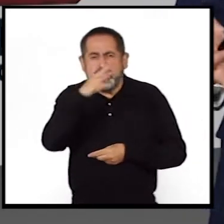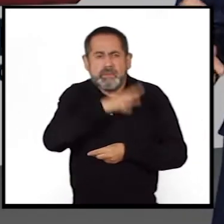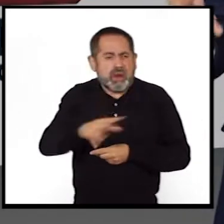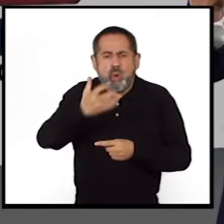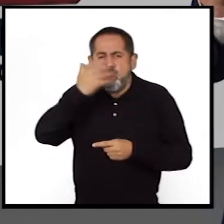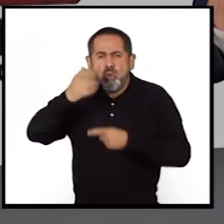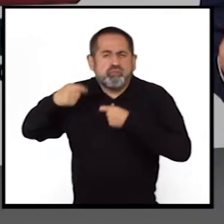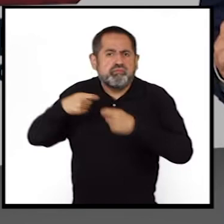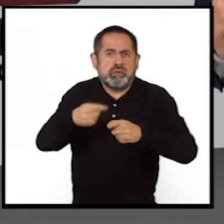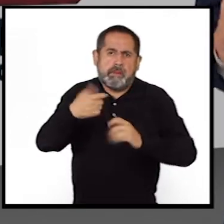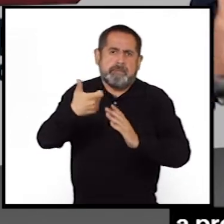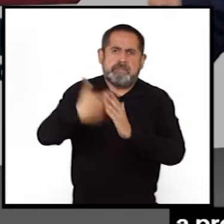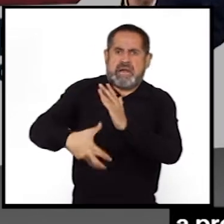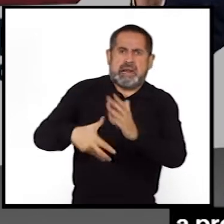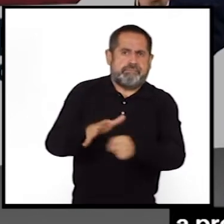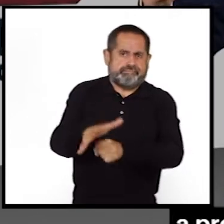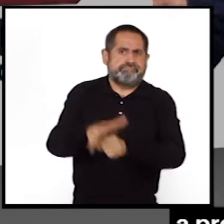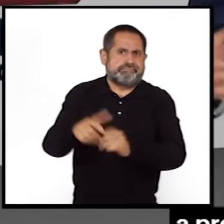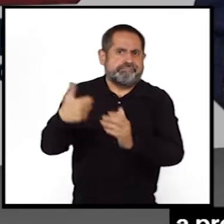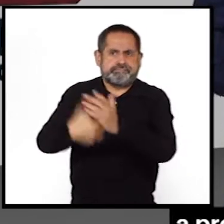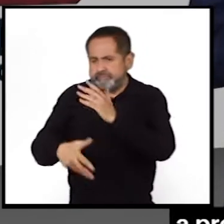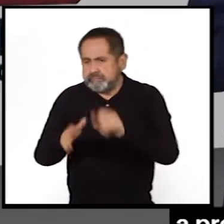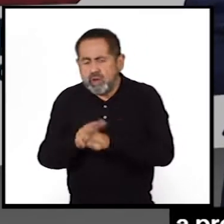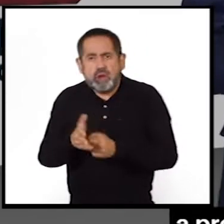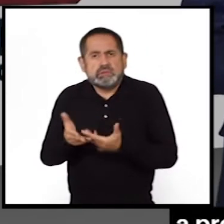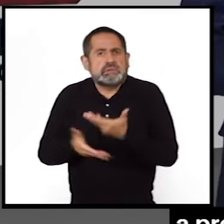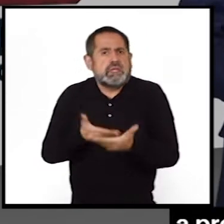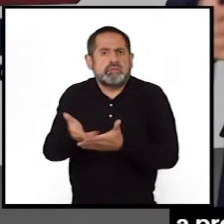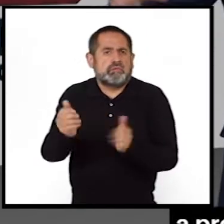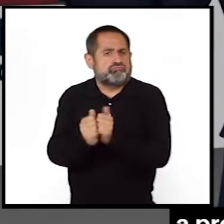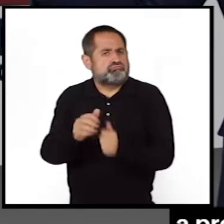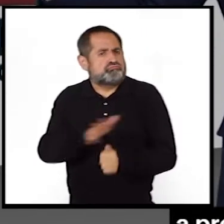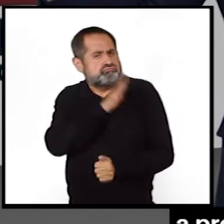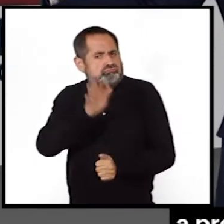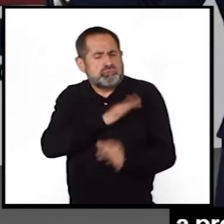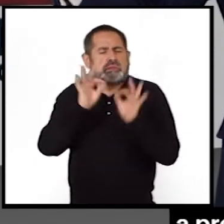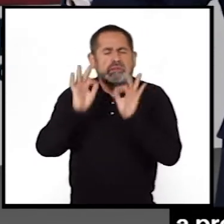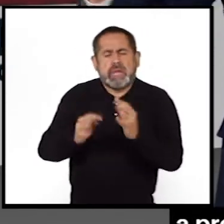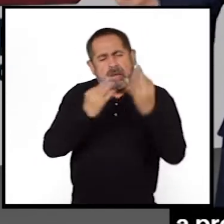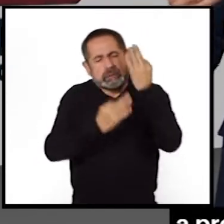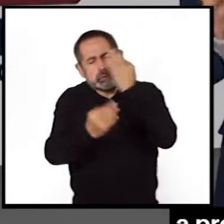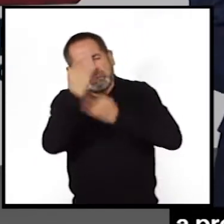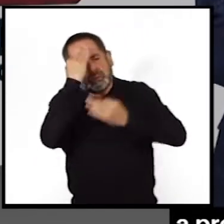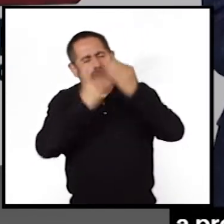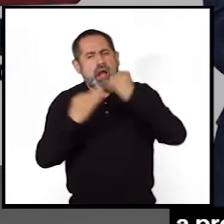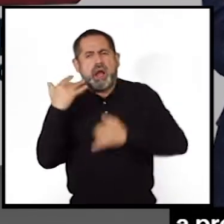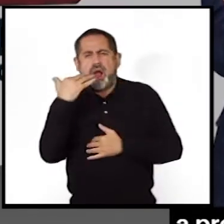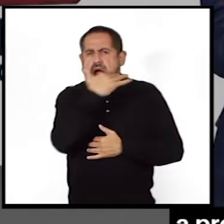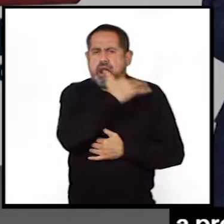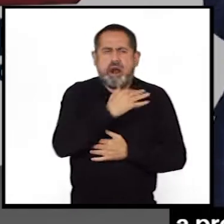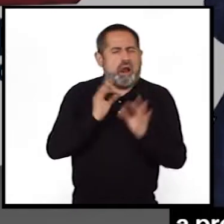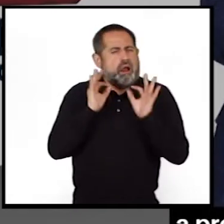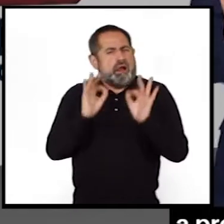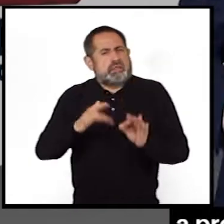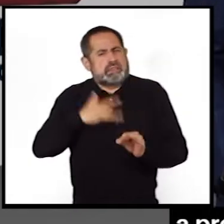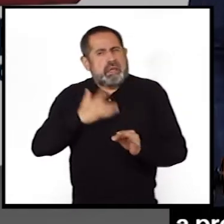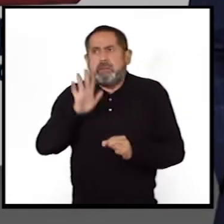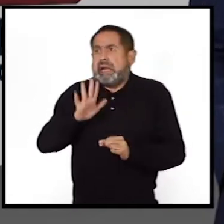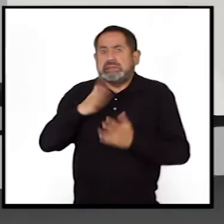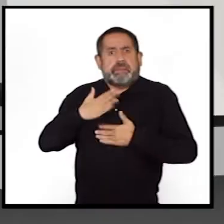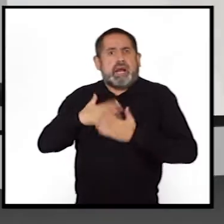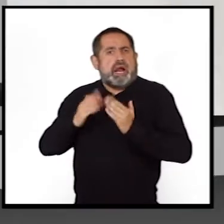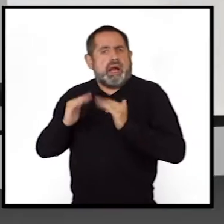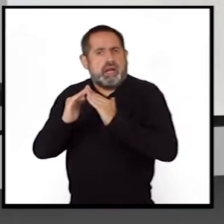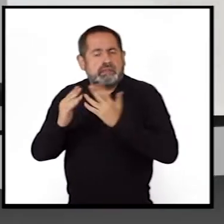de magia, tradición a precios accesibles y con servicios de gran calidad que te hacen sentir como en tu propia